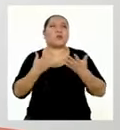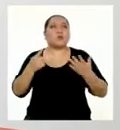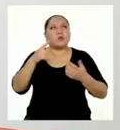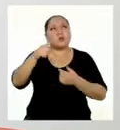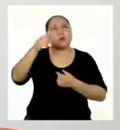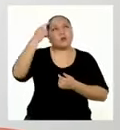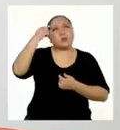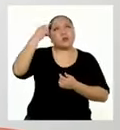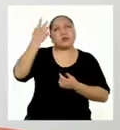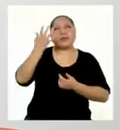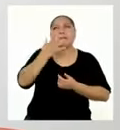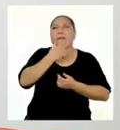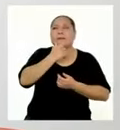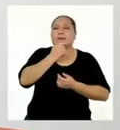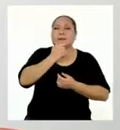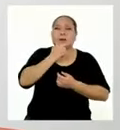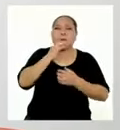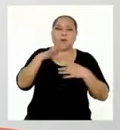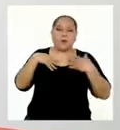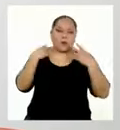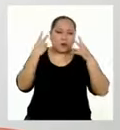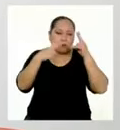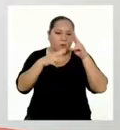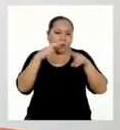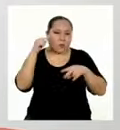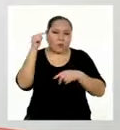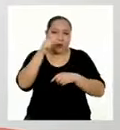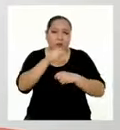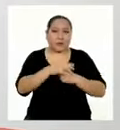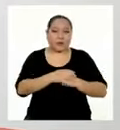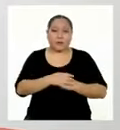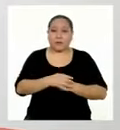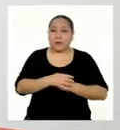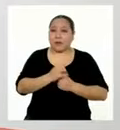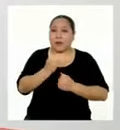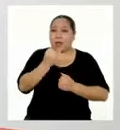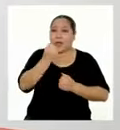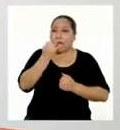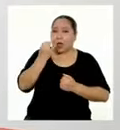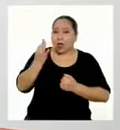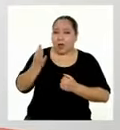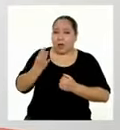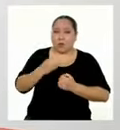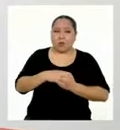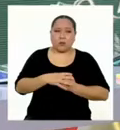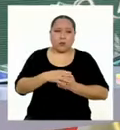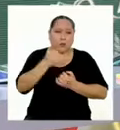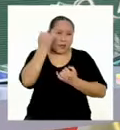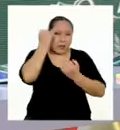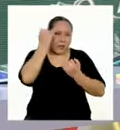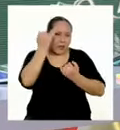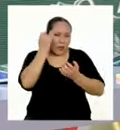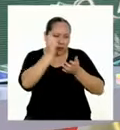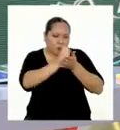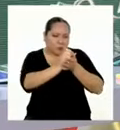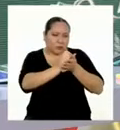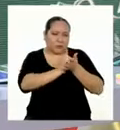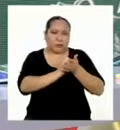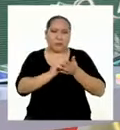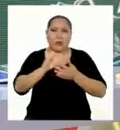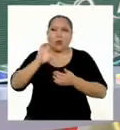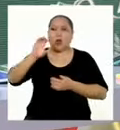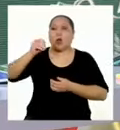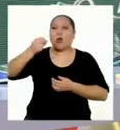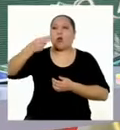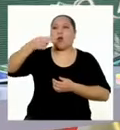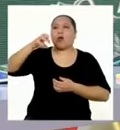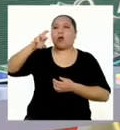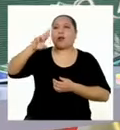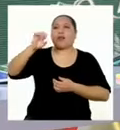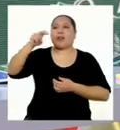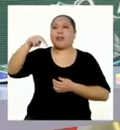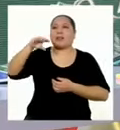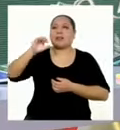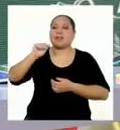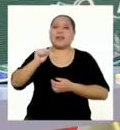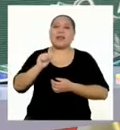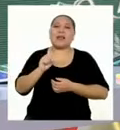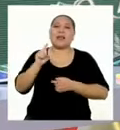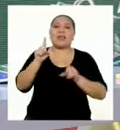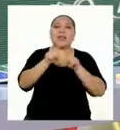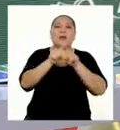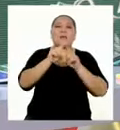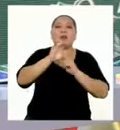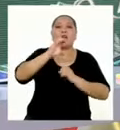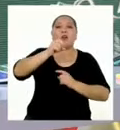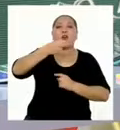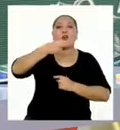que podríamos revisar ahí? ¿Alguna propiedad textual? La coherencia y la cohesión. Es